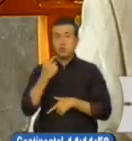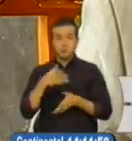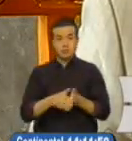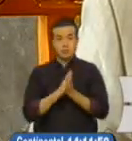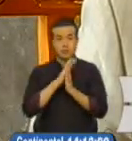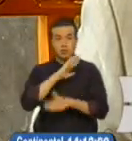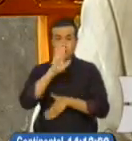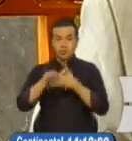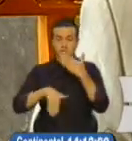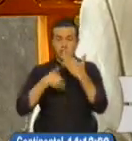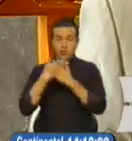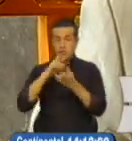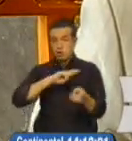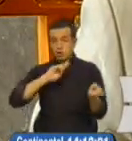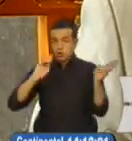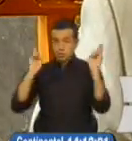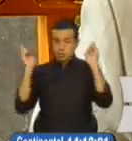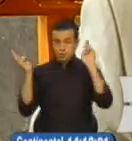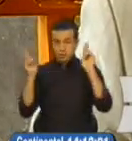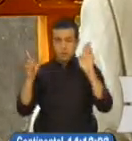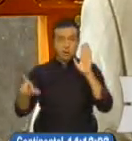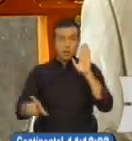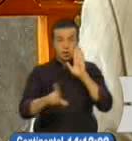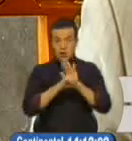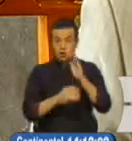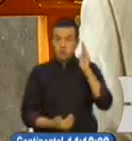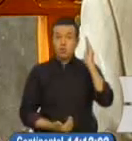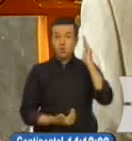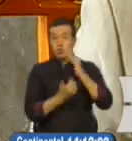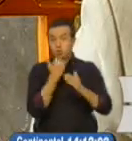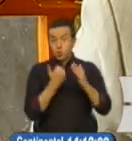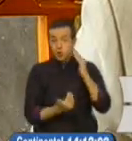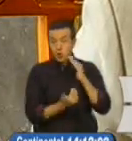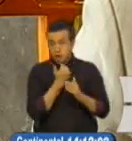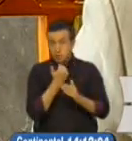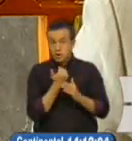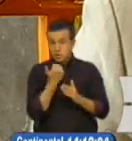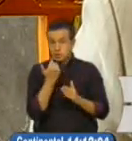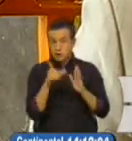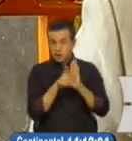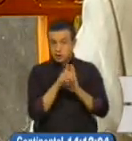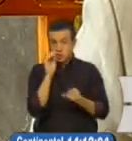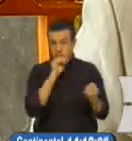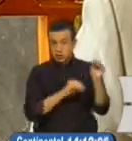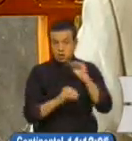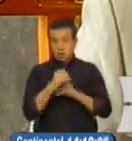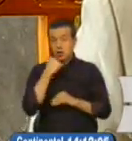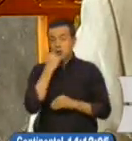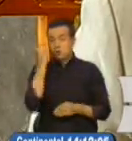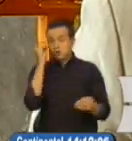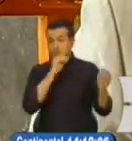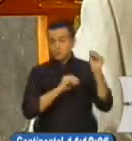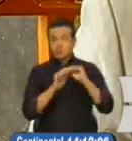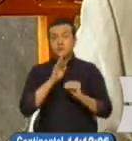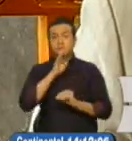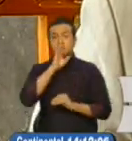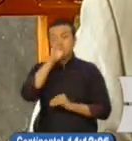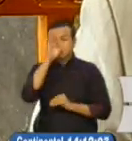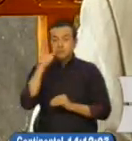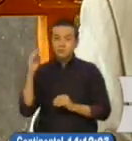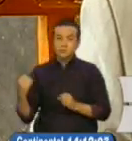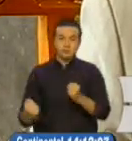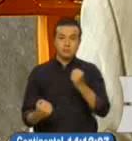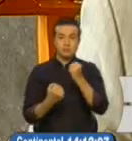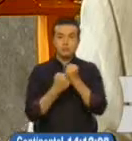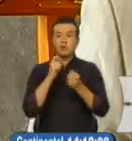que todas las reformas y leyes que vayamos a confeccionar o a elaborar será con el